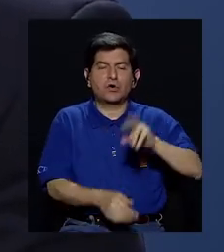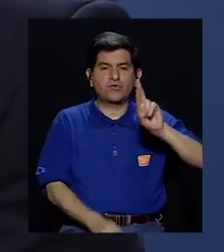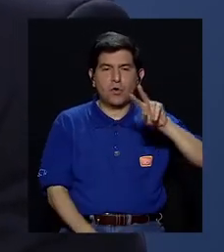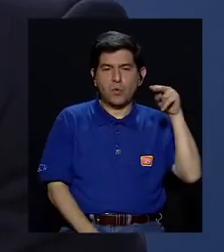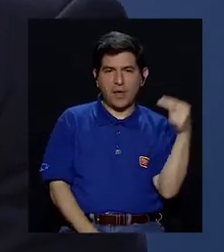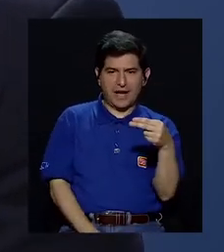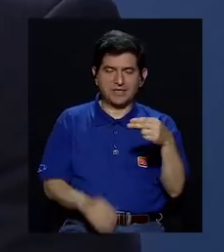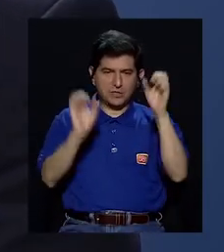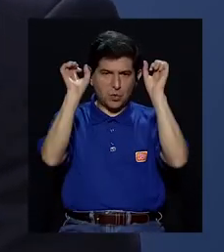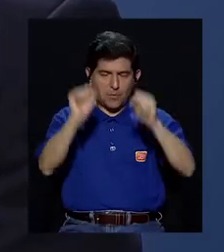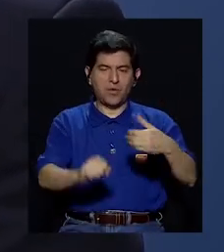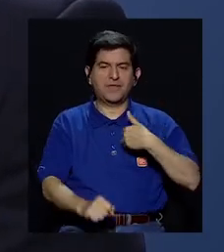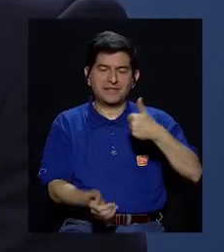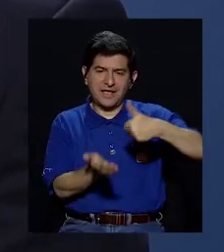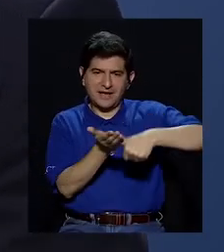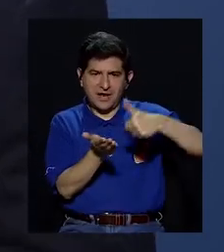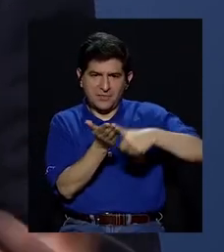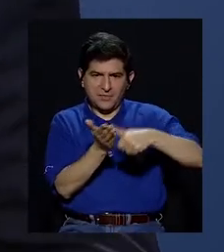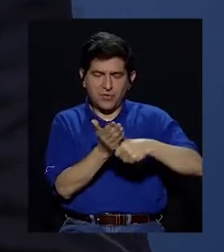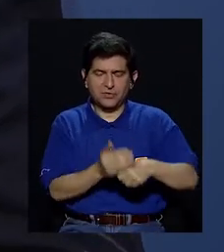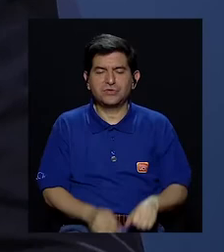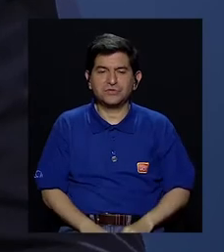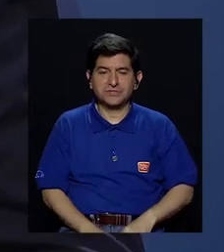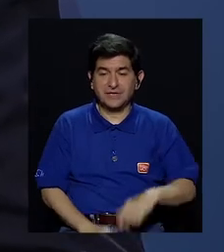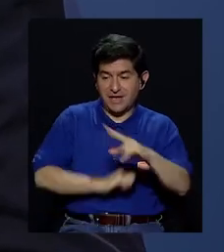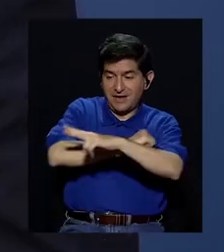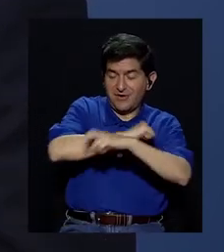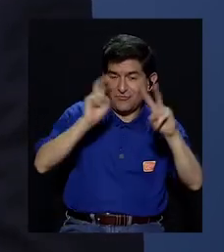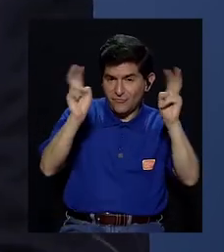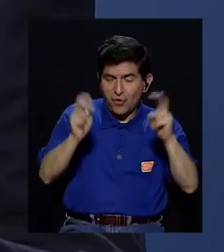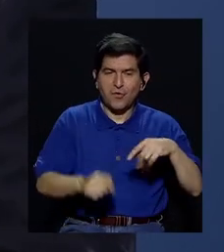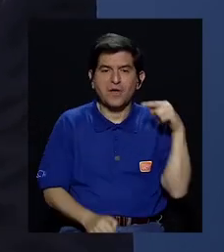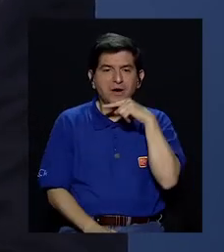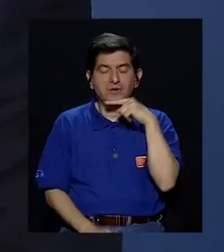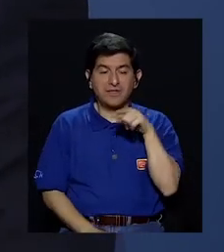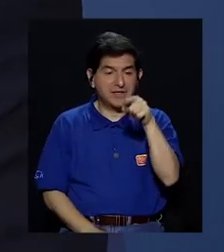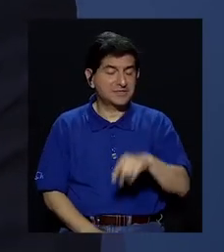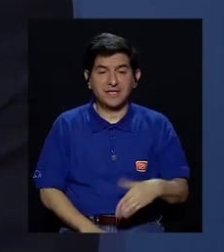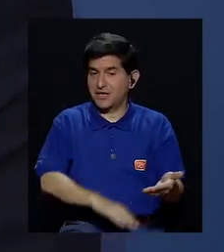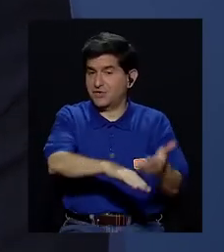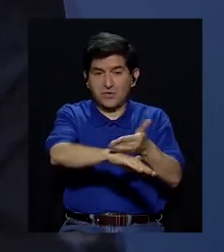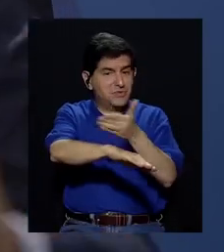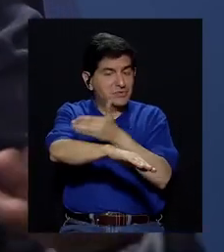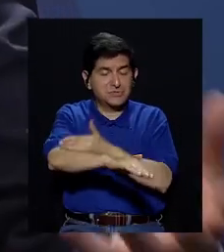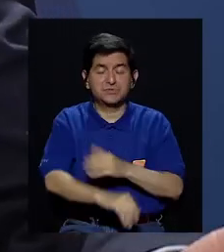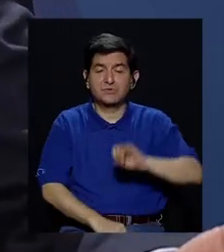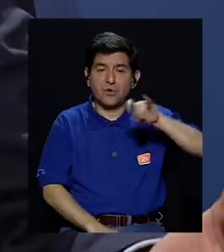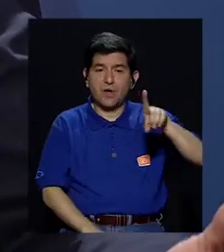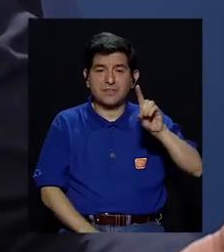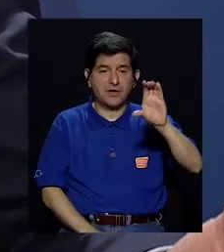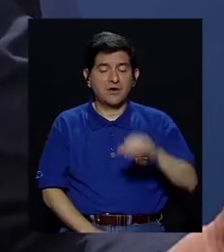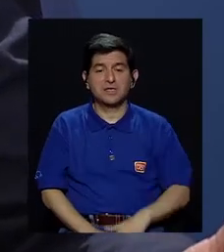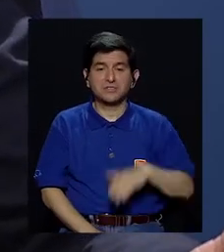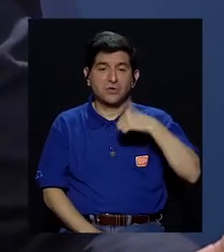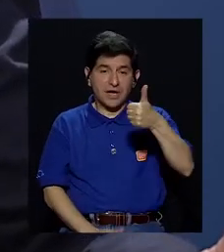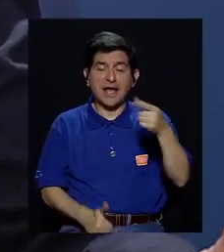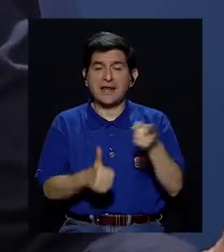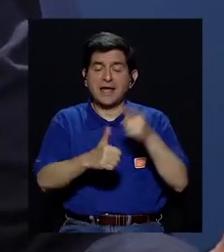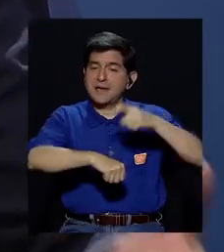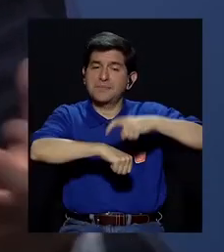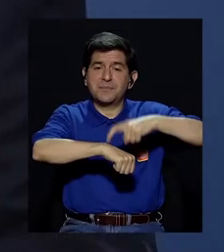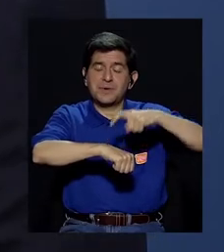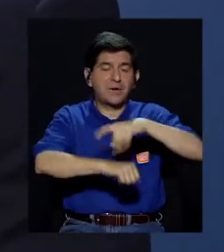logró robarle un poco de votantes a lonia socia cristiana si ellos no terminan de crecer perfectamente cuando puede ganar en primera